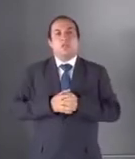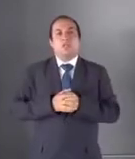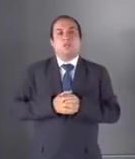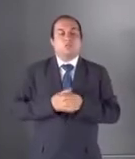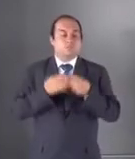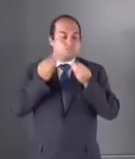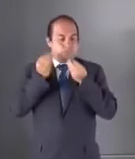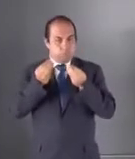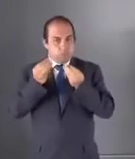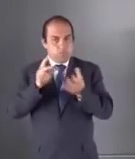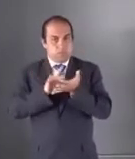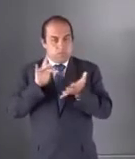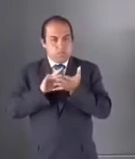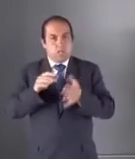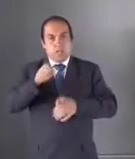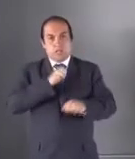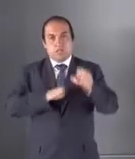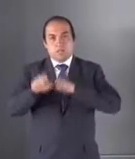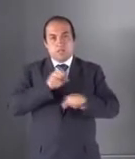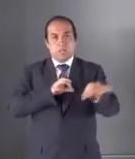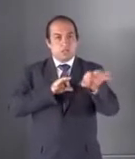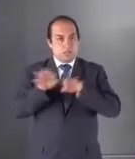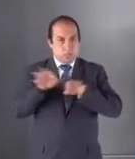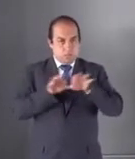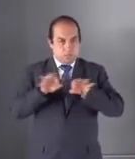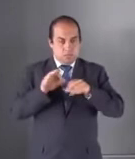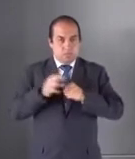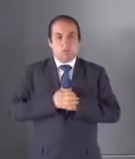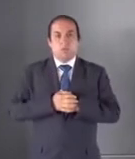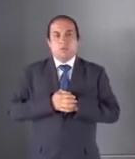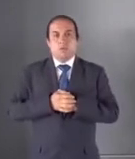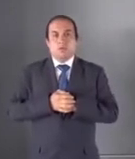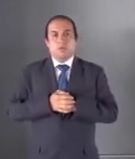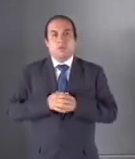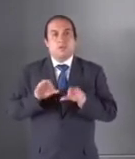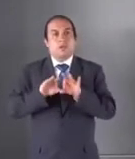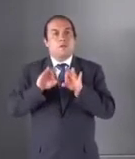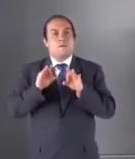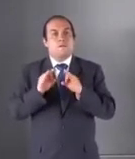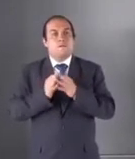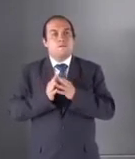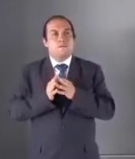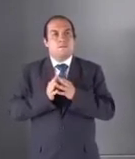a las empresas que han estado trabajando pues de manera